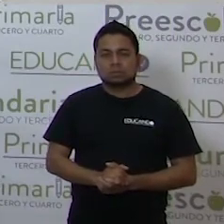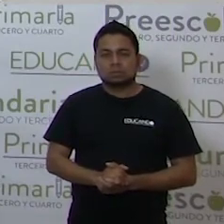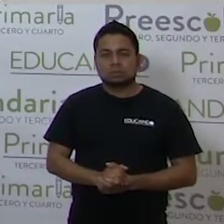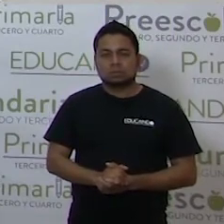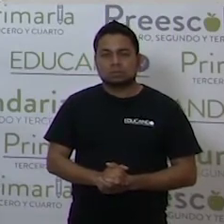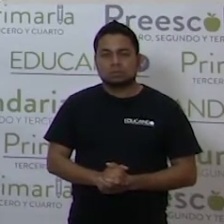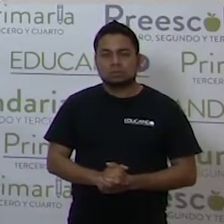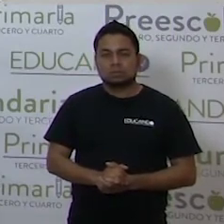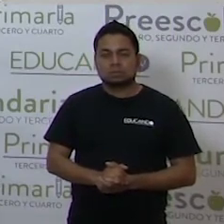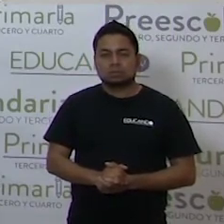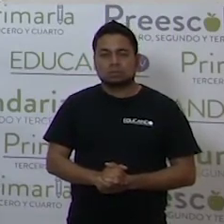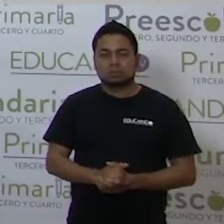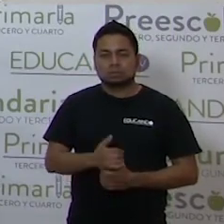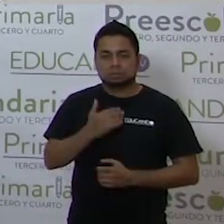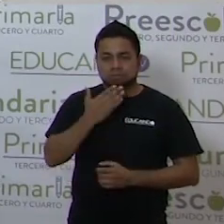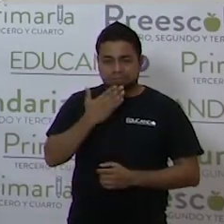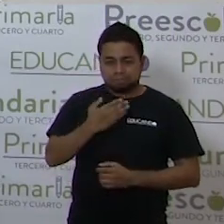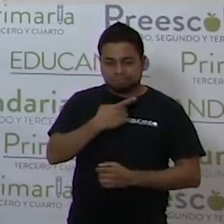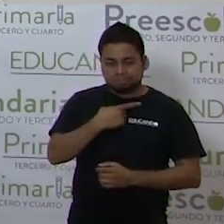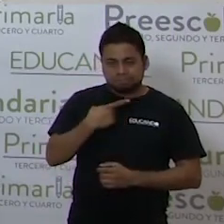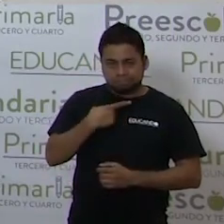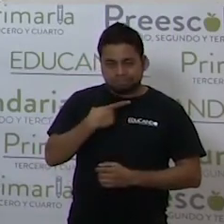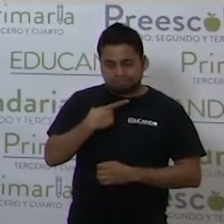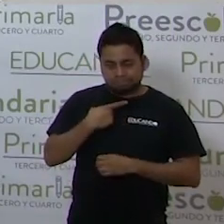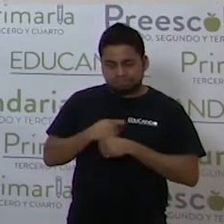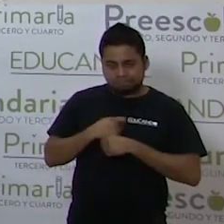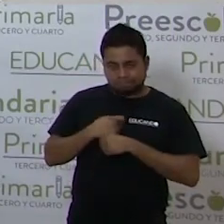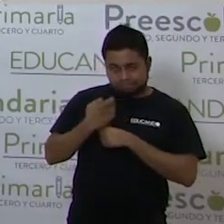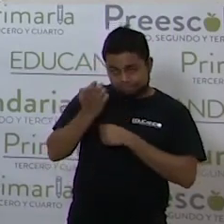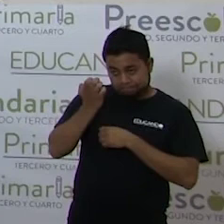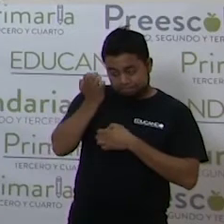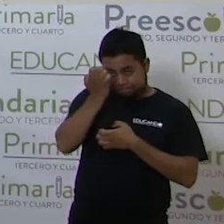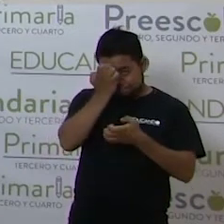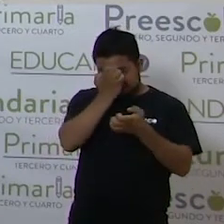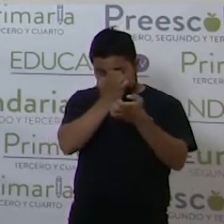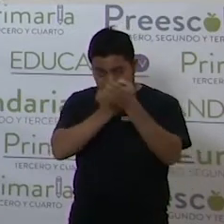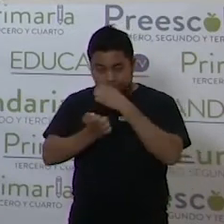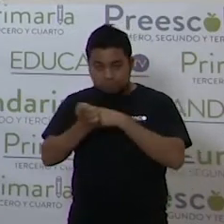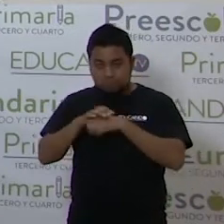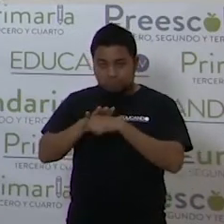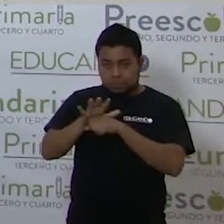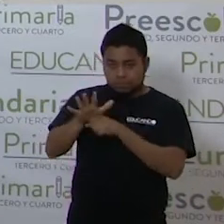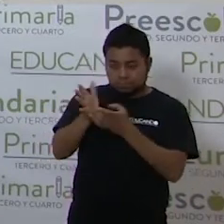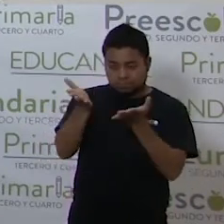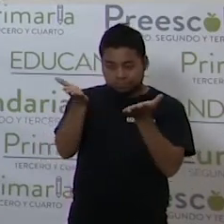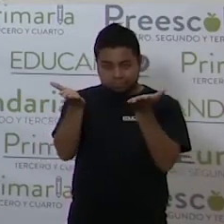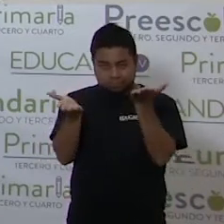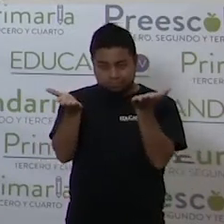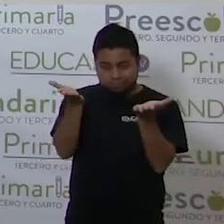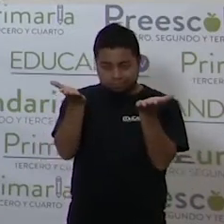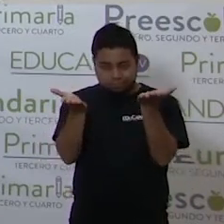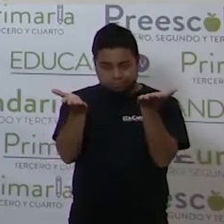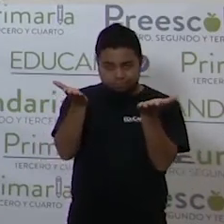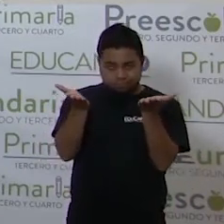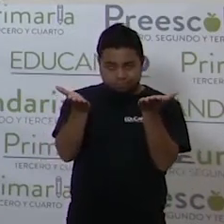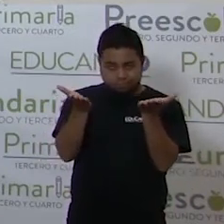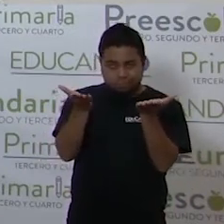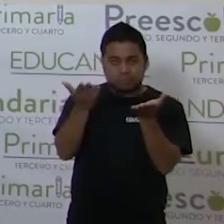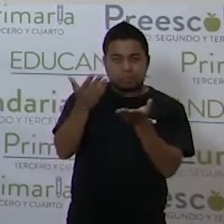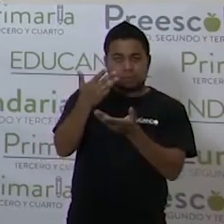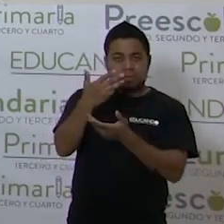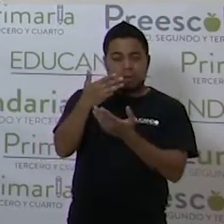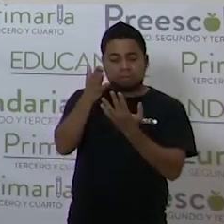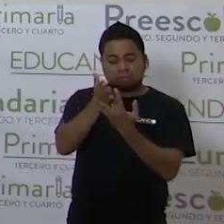tendríamos que analizar que cada parte de la balanza es un miembro de la